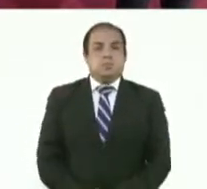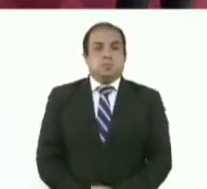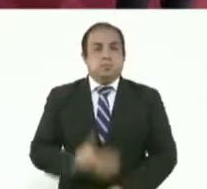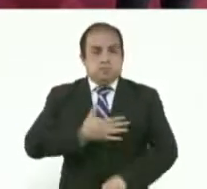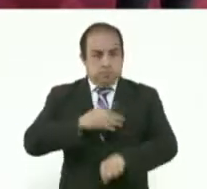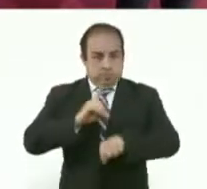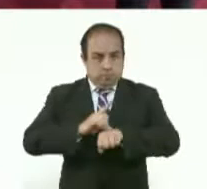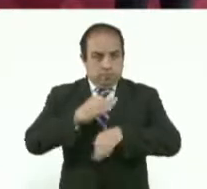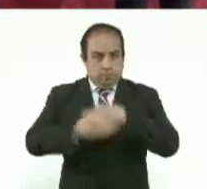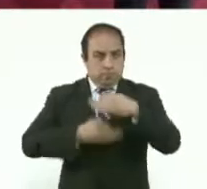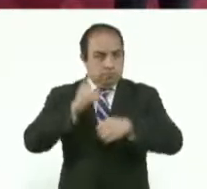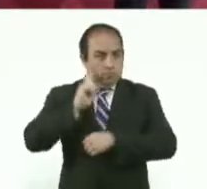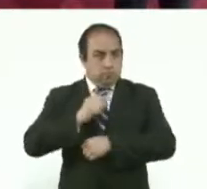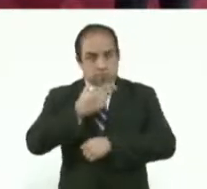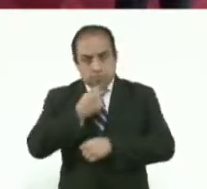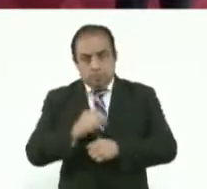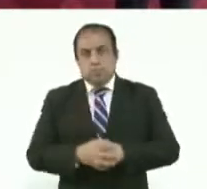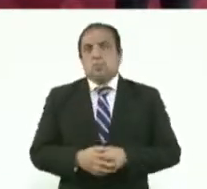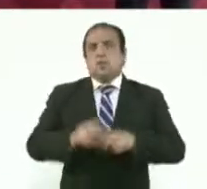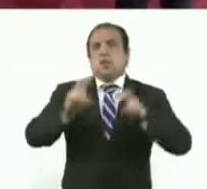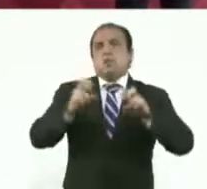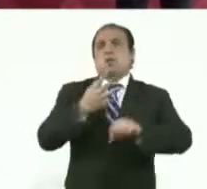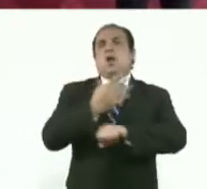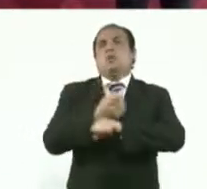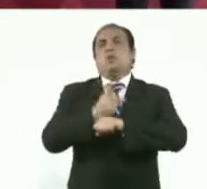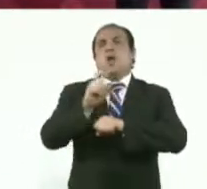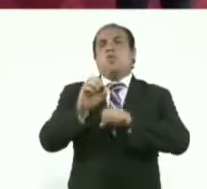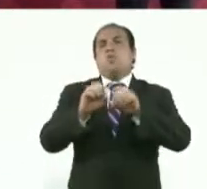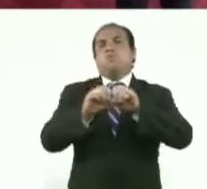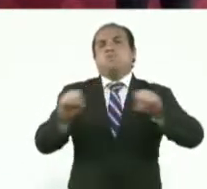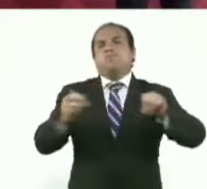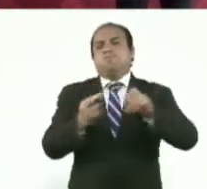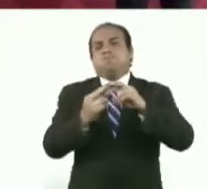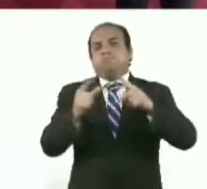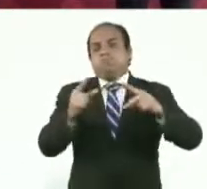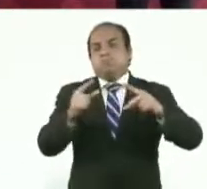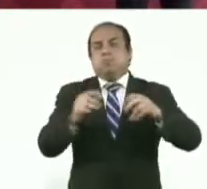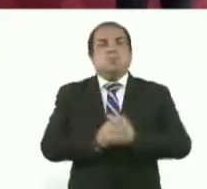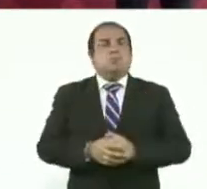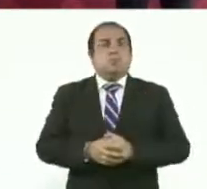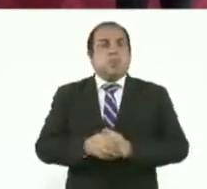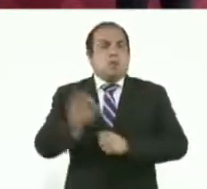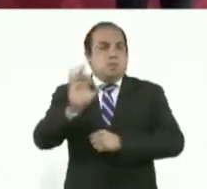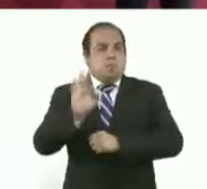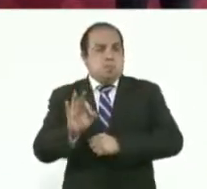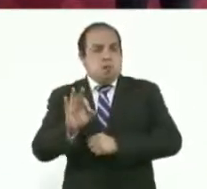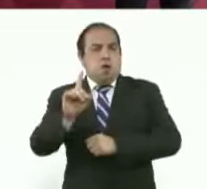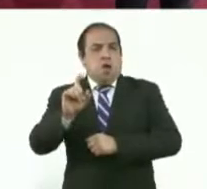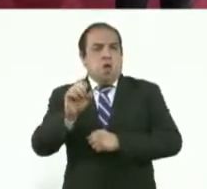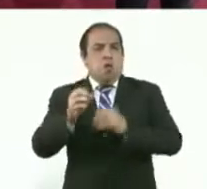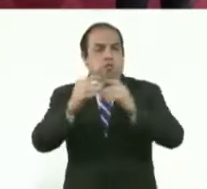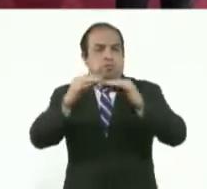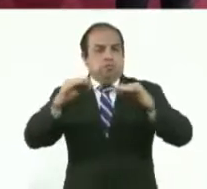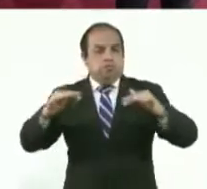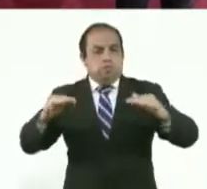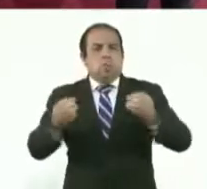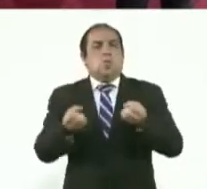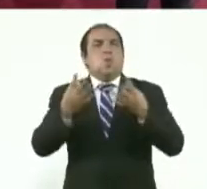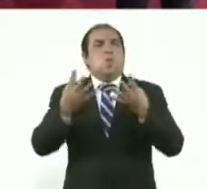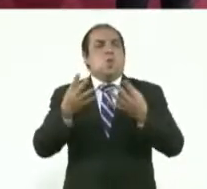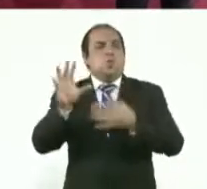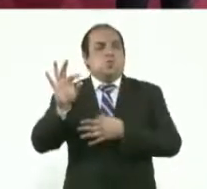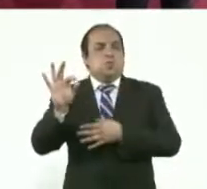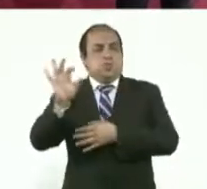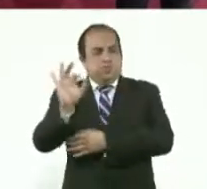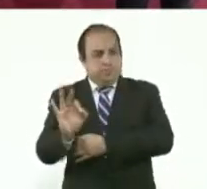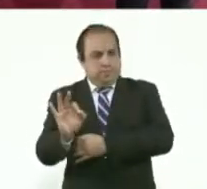Buenos días a todas y todos. Hablan sobre el tema de reparación de fugas. Aproximadamente el porcentaje de agua que se pierde es 40%, ¿no? Y en la